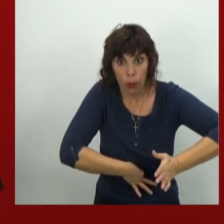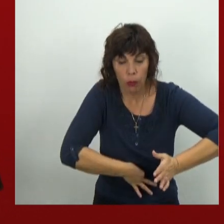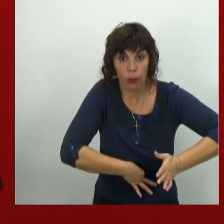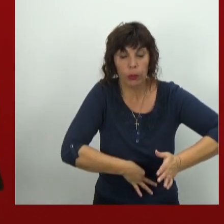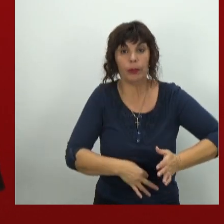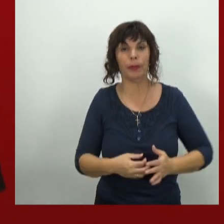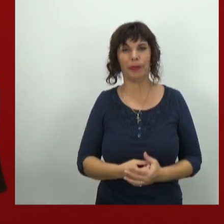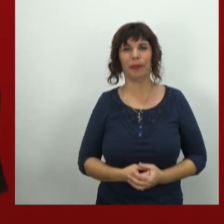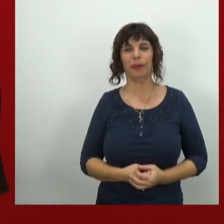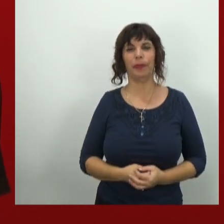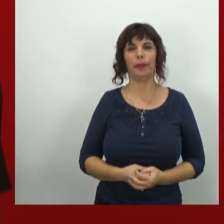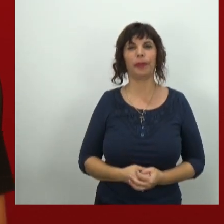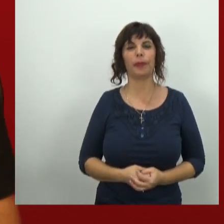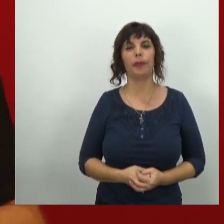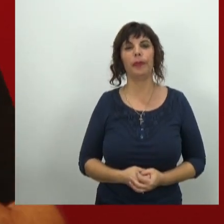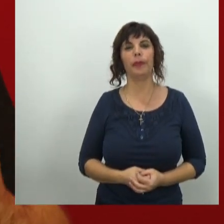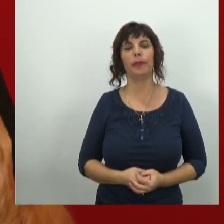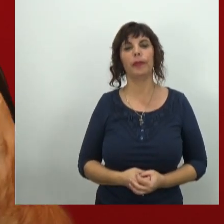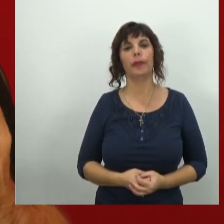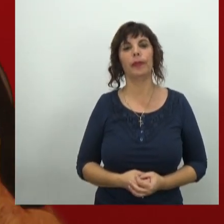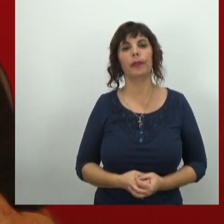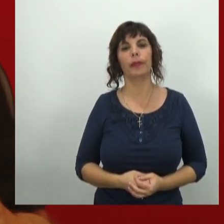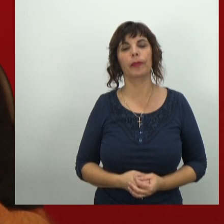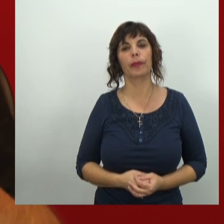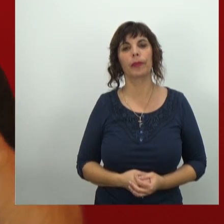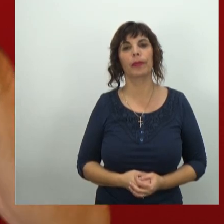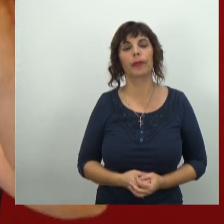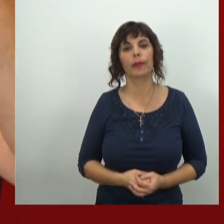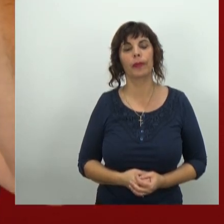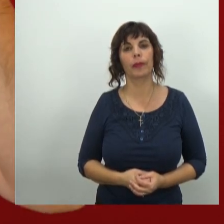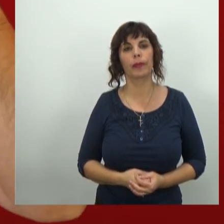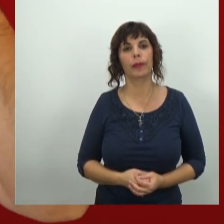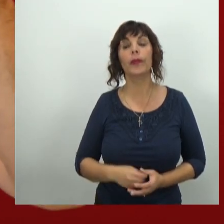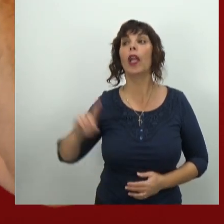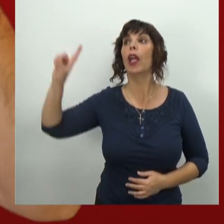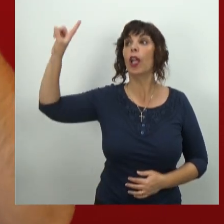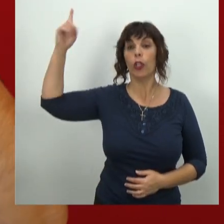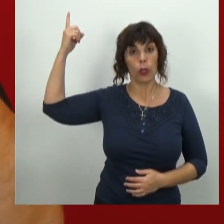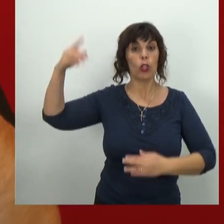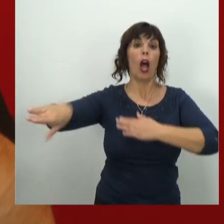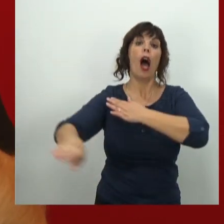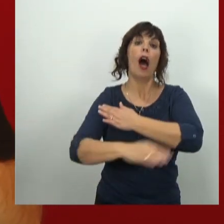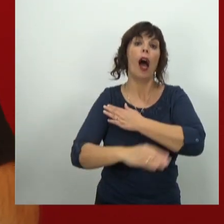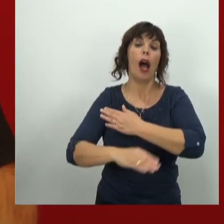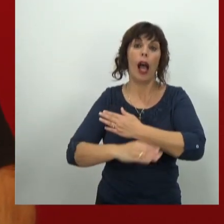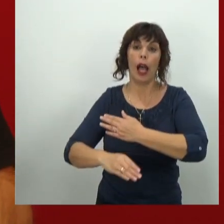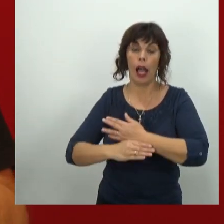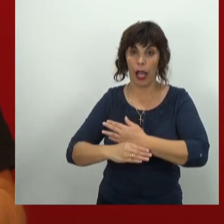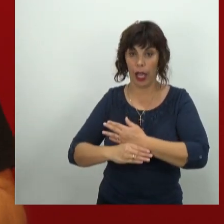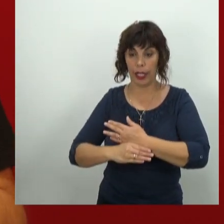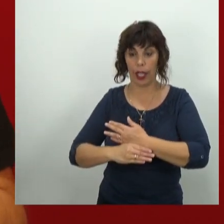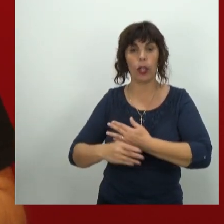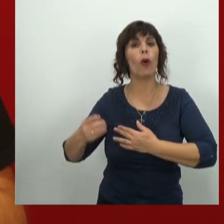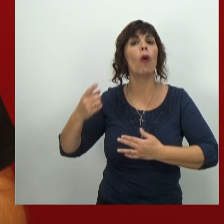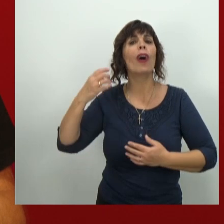añade. Y como su nombre era Dios añade, Dios añadió su